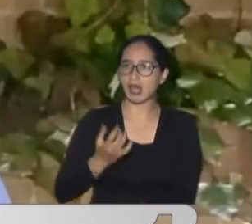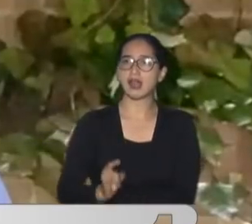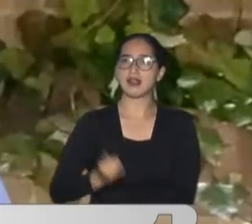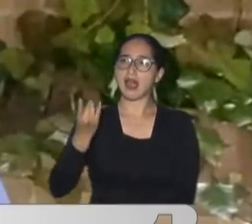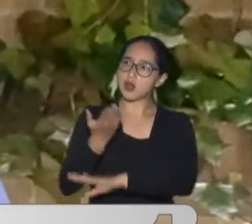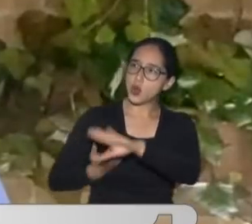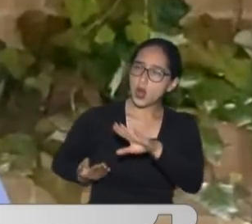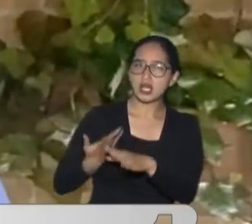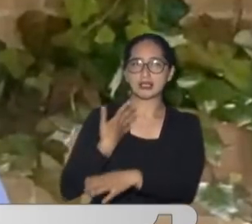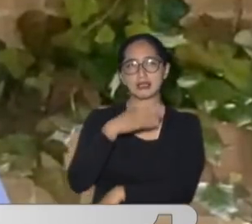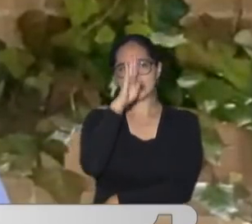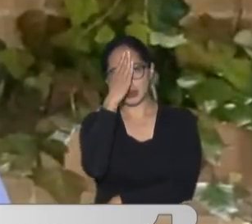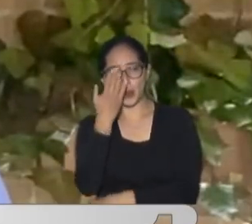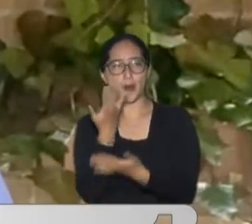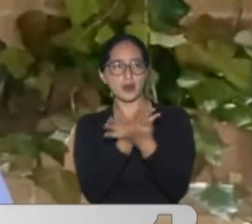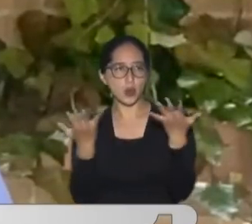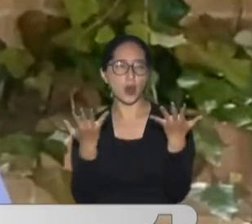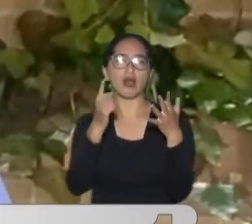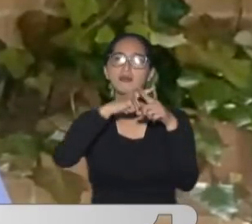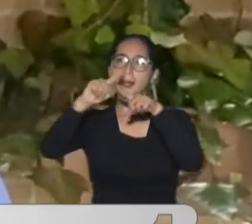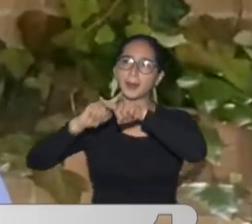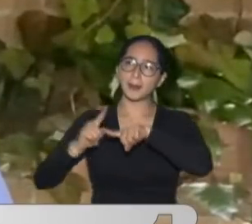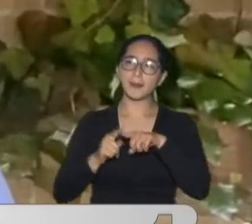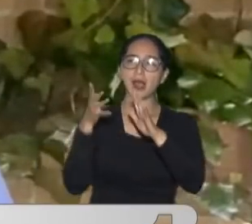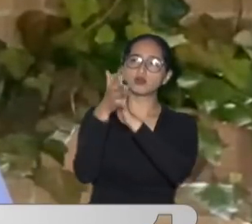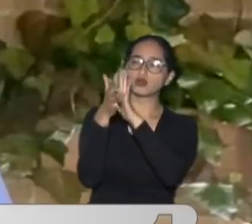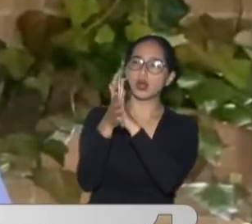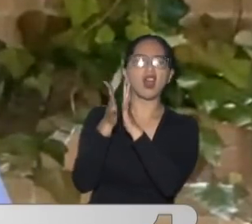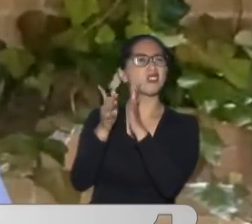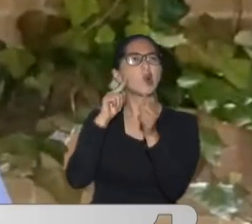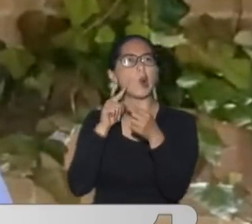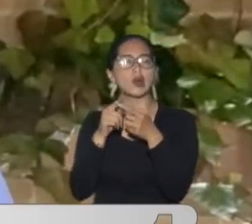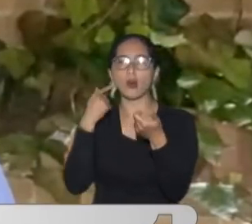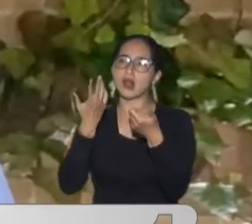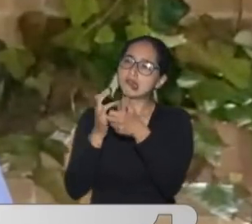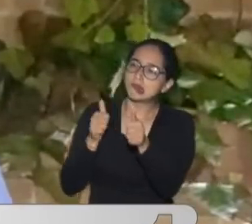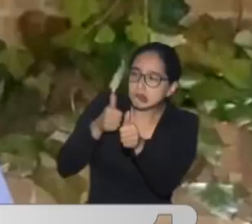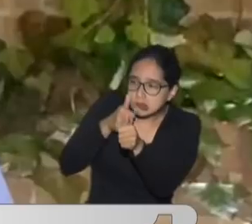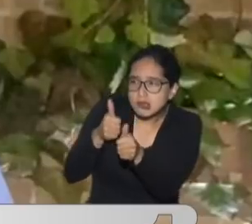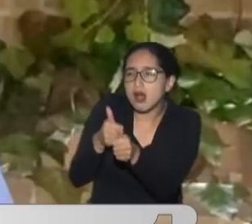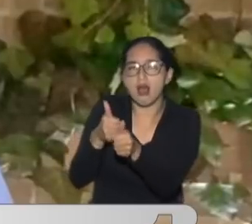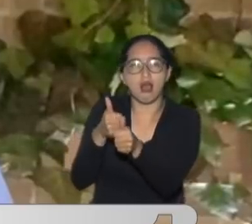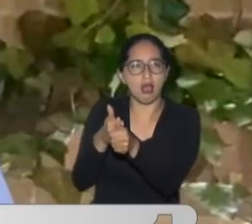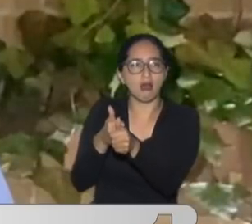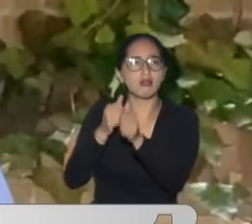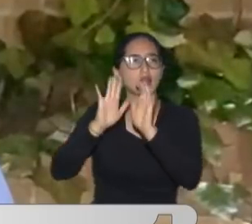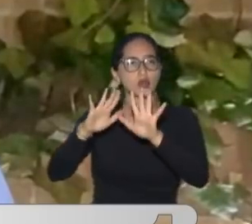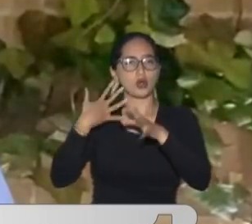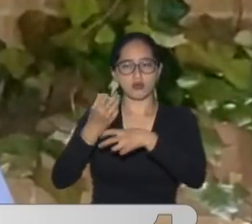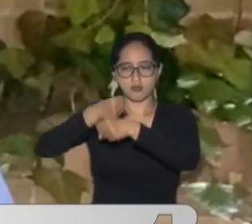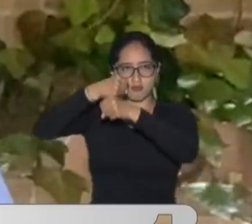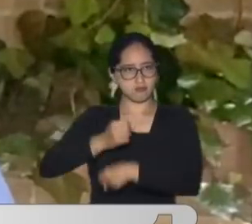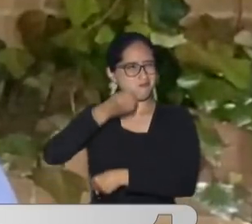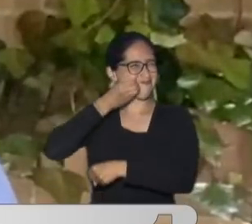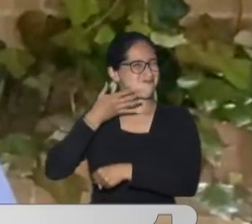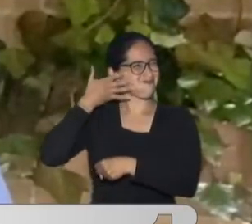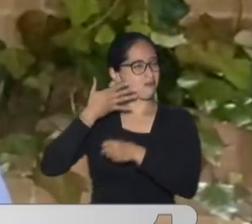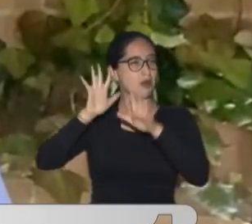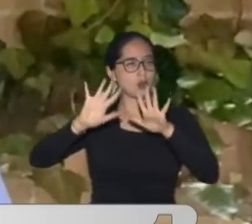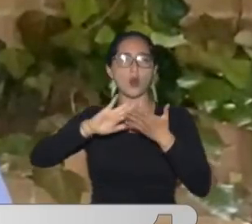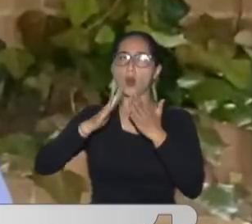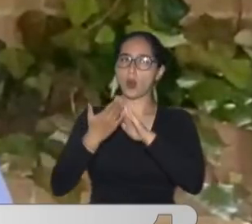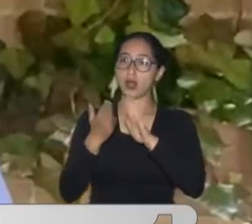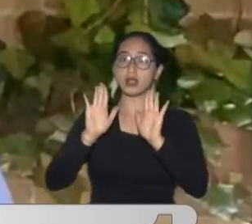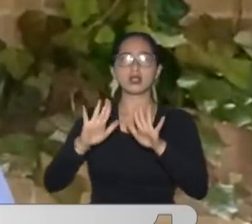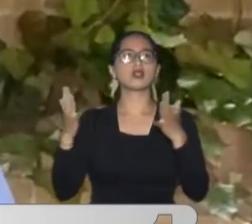puedan suscitarse en el marco del acompañamiento a la Minga indígena, que estarán ubicadas en la Plaza de Bolívar y en el Palacio